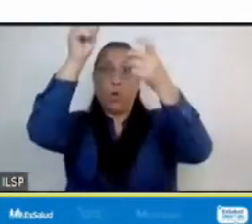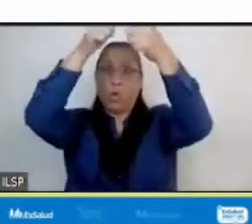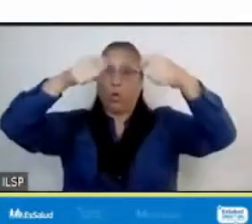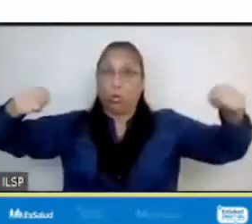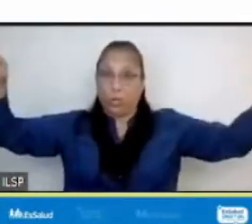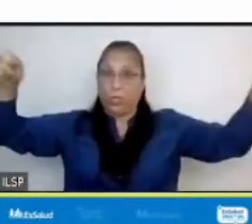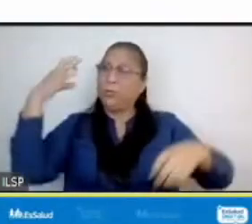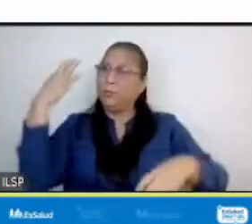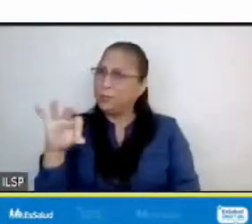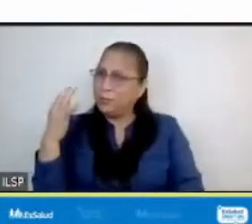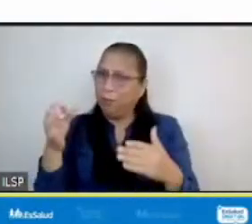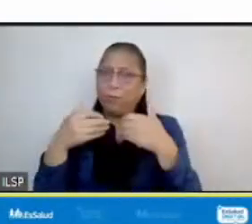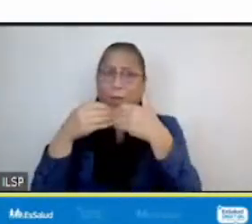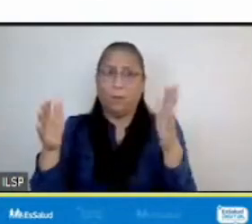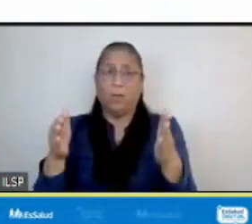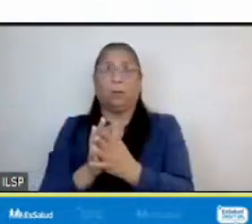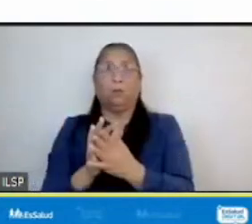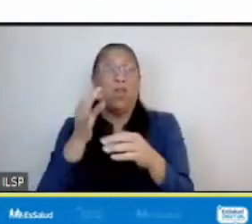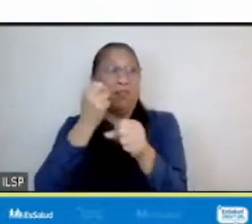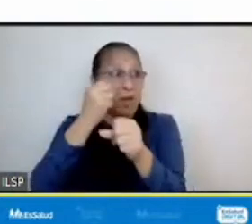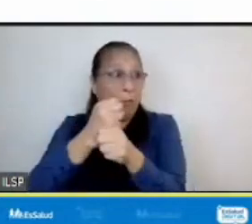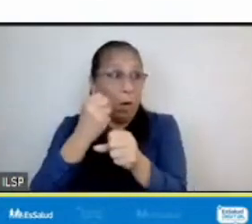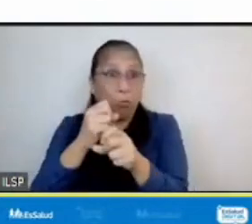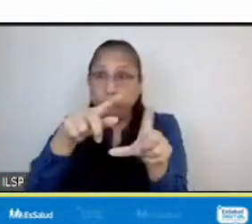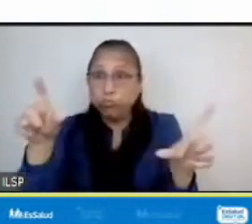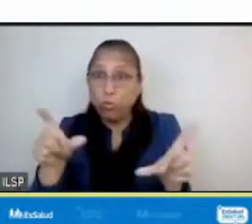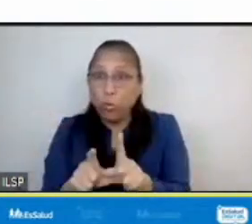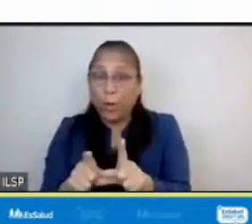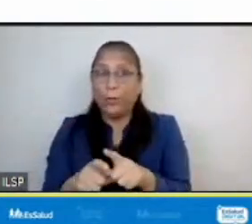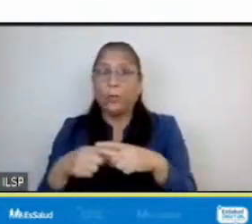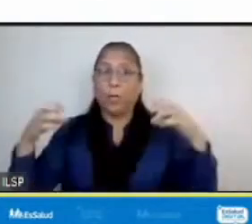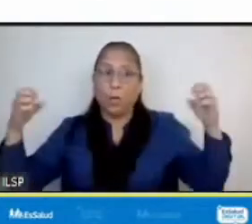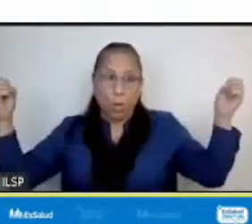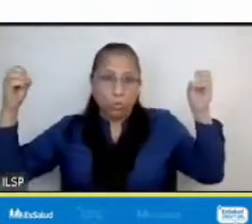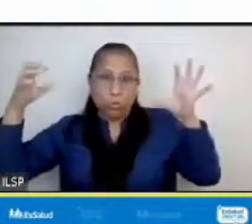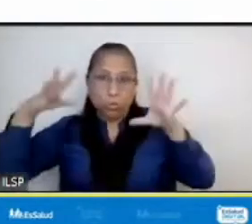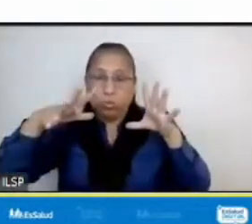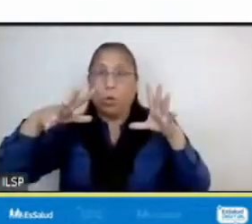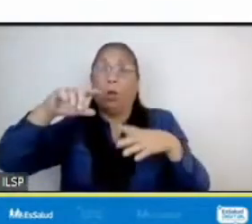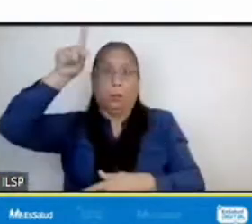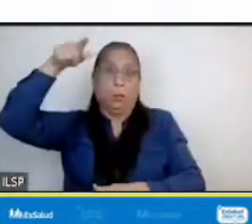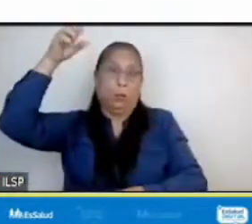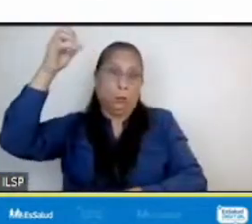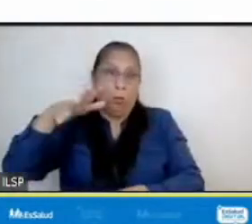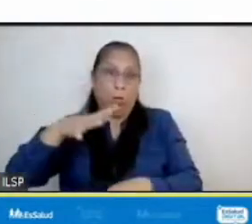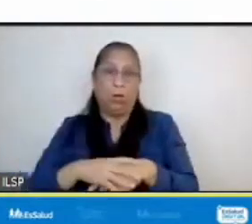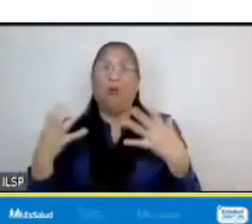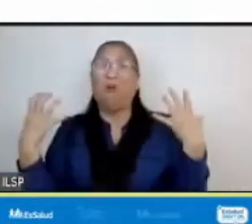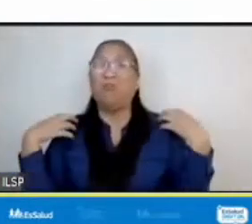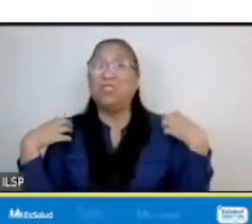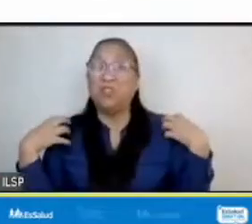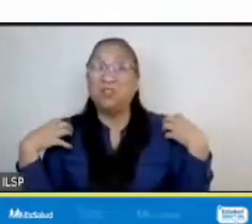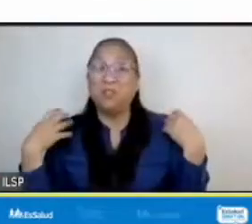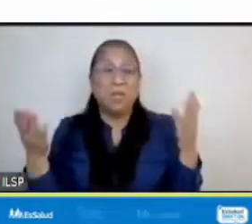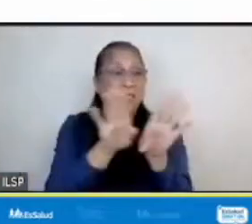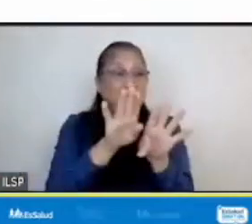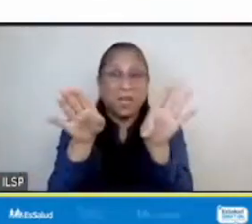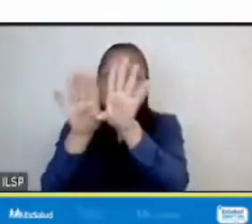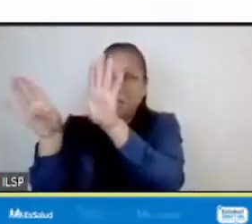lo posible. Ambientes laborales hay que buscar que tengan acceso de luz natural. Muchas veces oficinas cierran todo para que sean